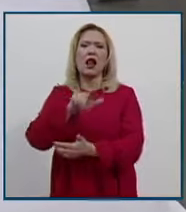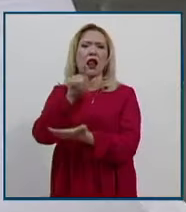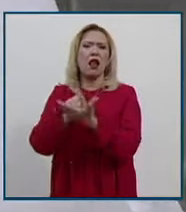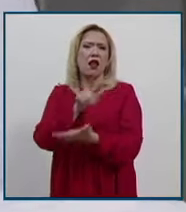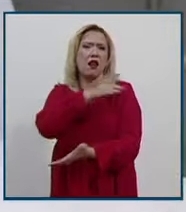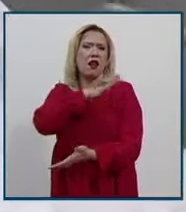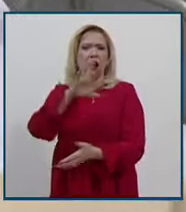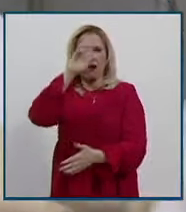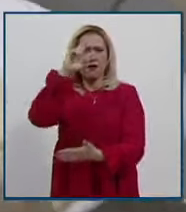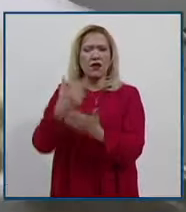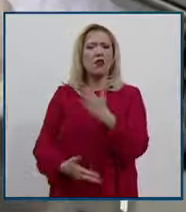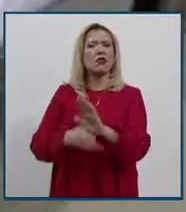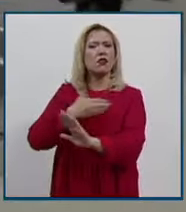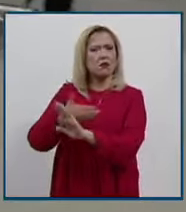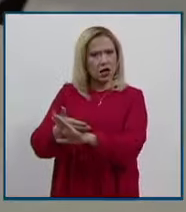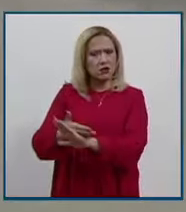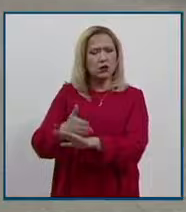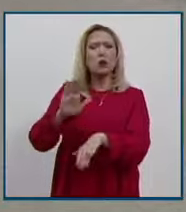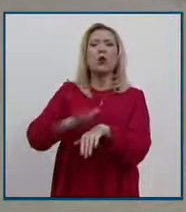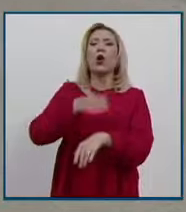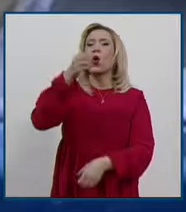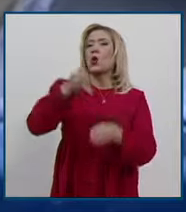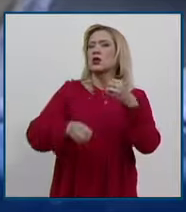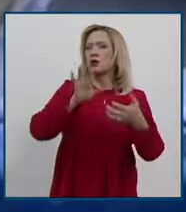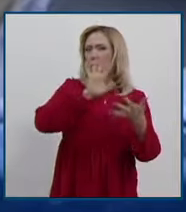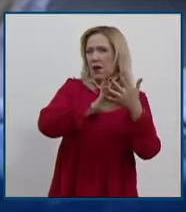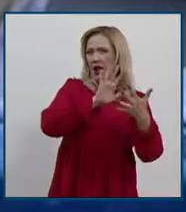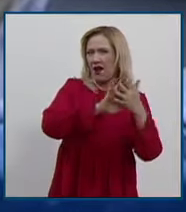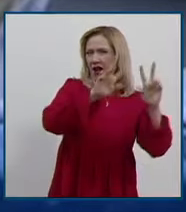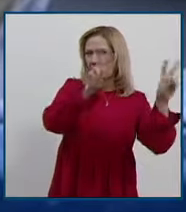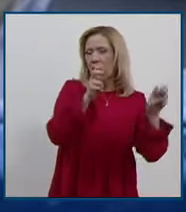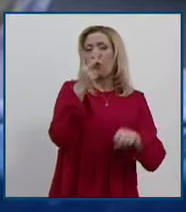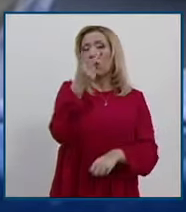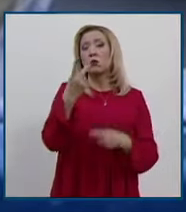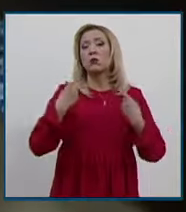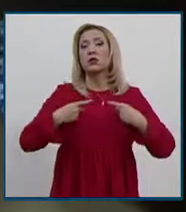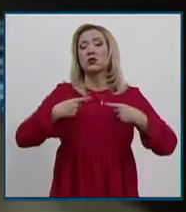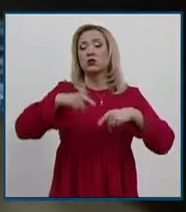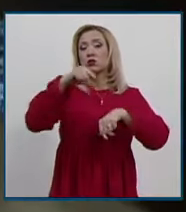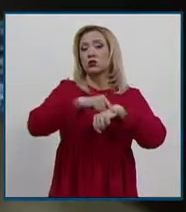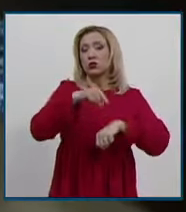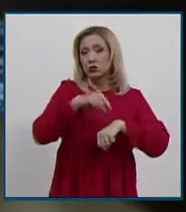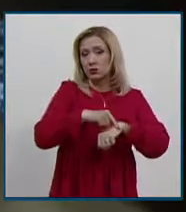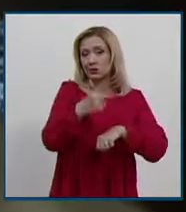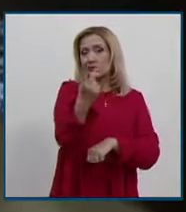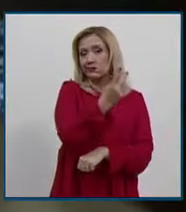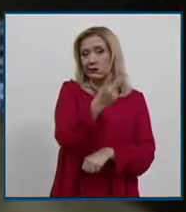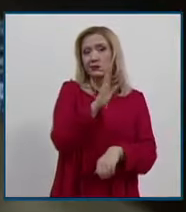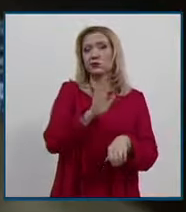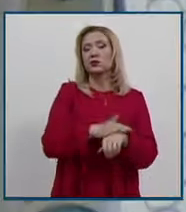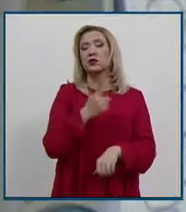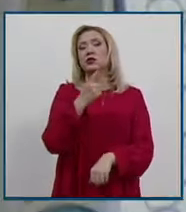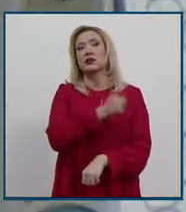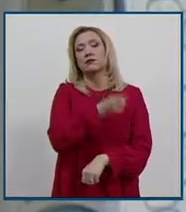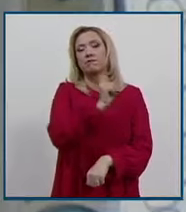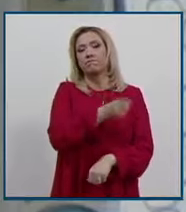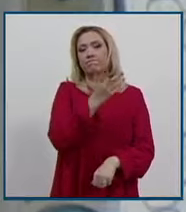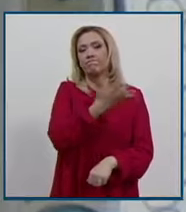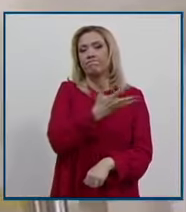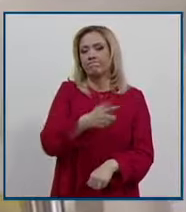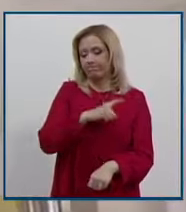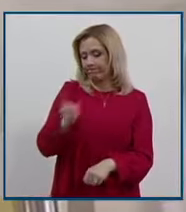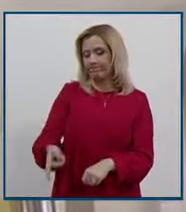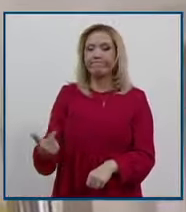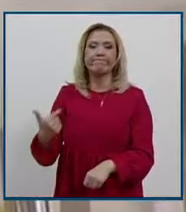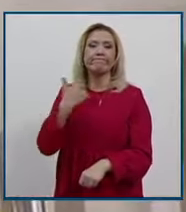analizar un asunto relacionado con un juicio penal en contra de dos profesionales de la salud a quienes se les condenó por el delito de homicidio doloso